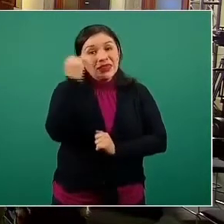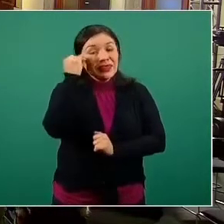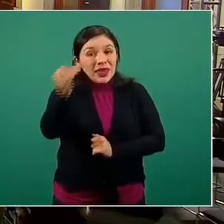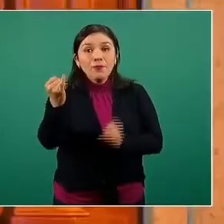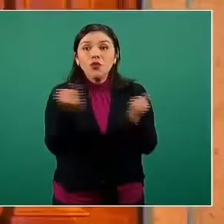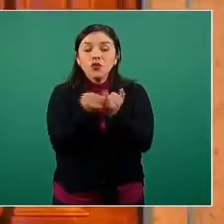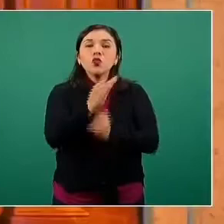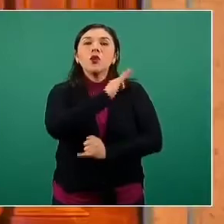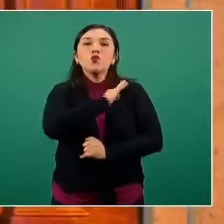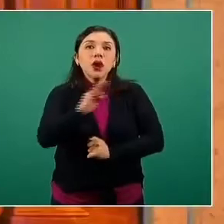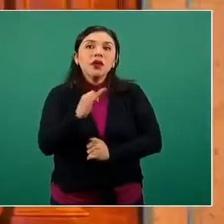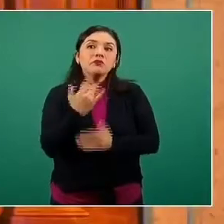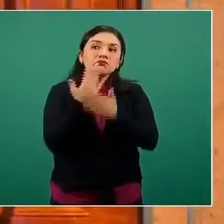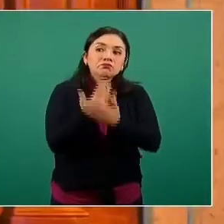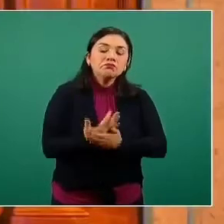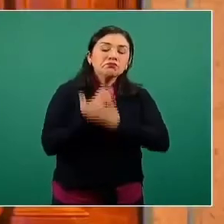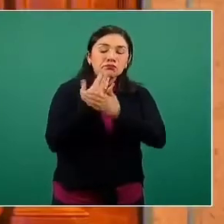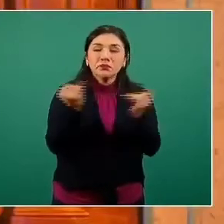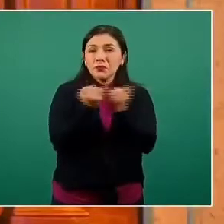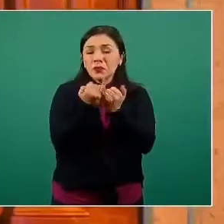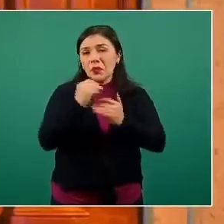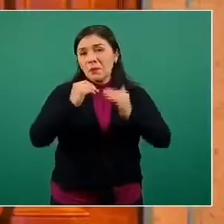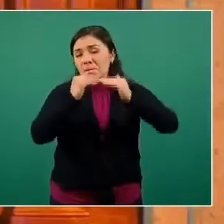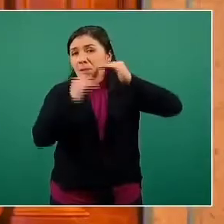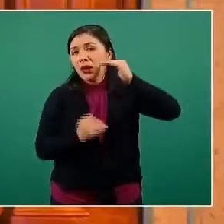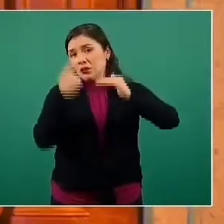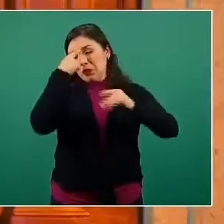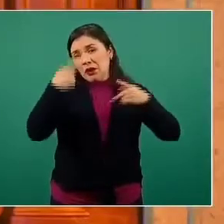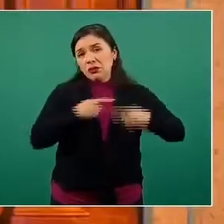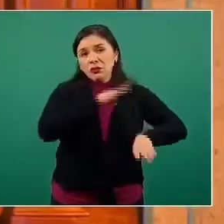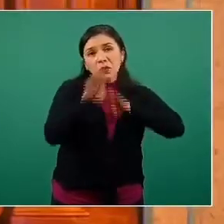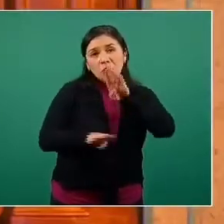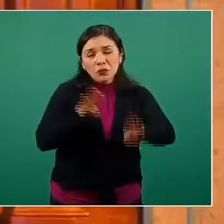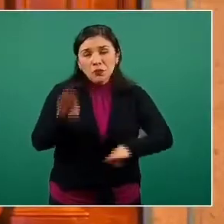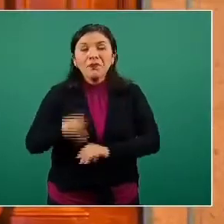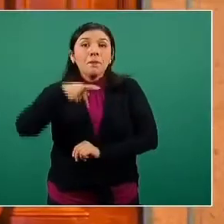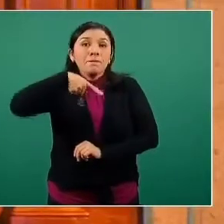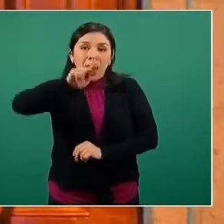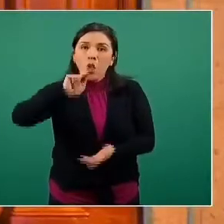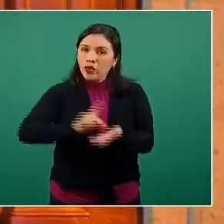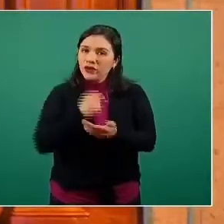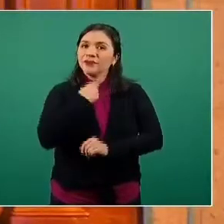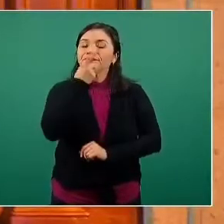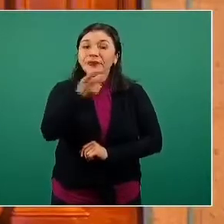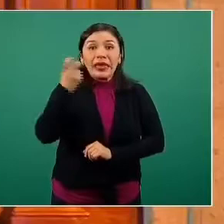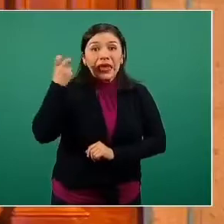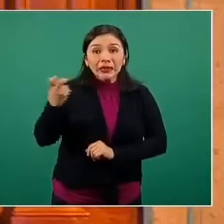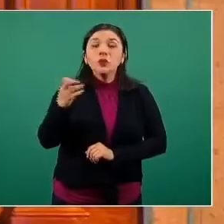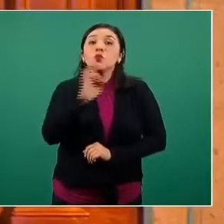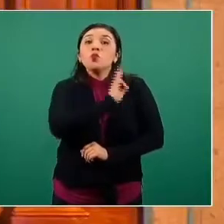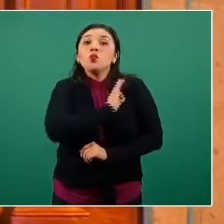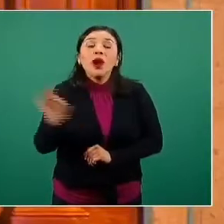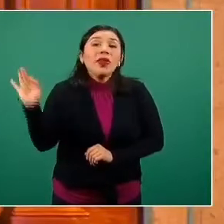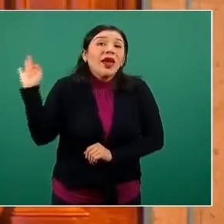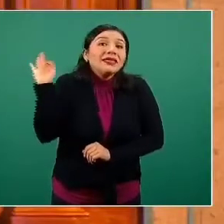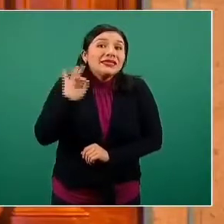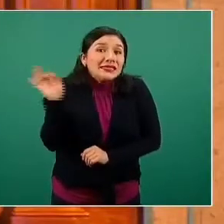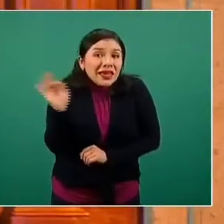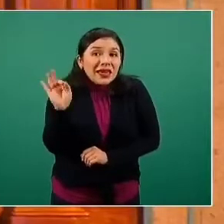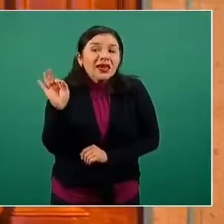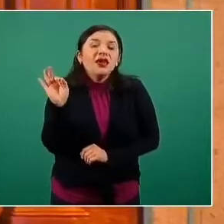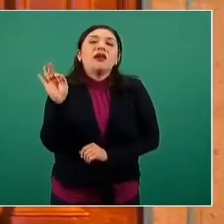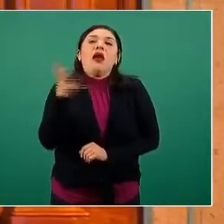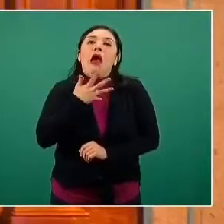temporalidad se pueda también esperar una disminución de la mortalidad. Pero reiteramos, esto es posible solo si